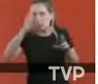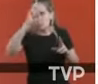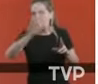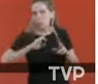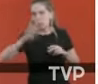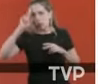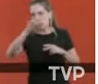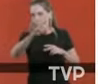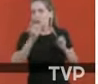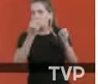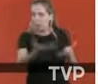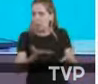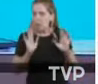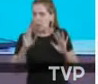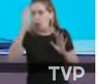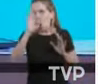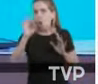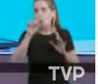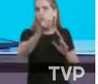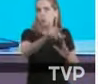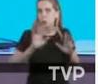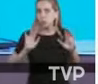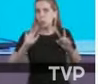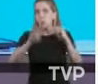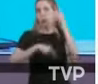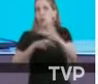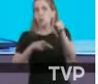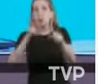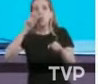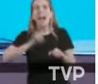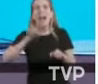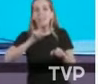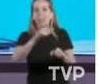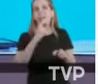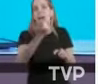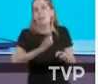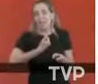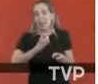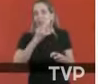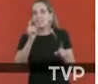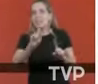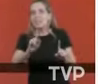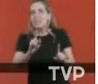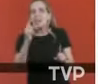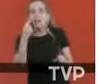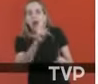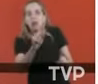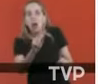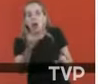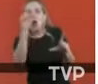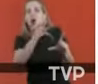Y son muy bienvenidas siempre. La próxima vez cuando te afeites, avísame porque si no, no te conozco en el